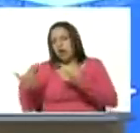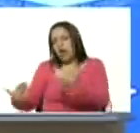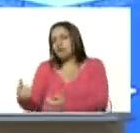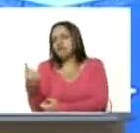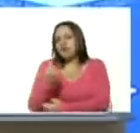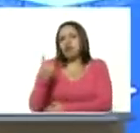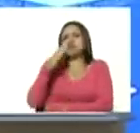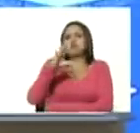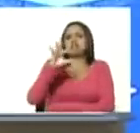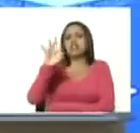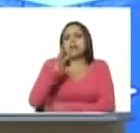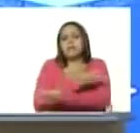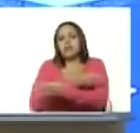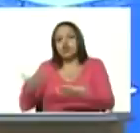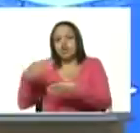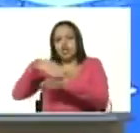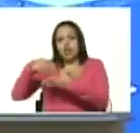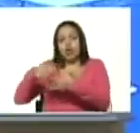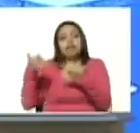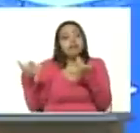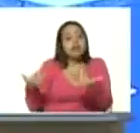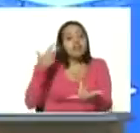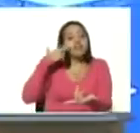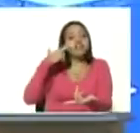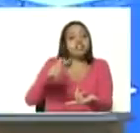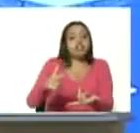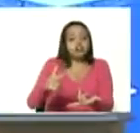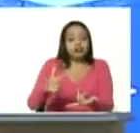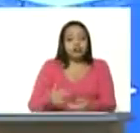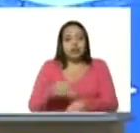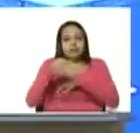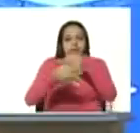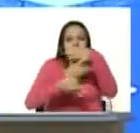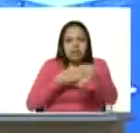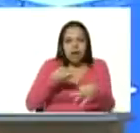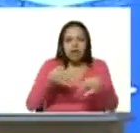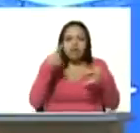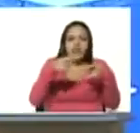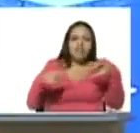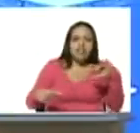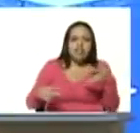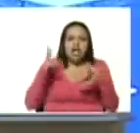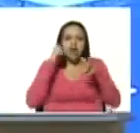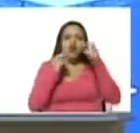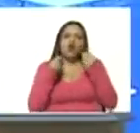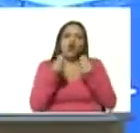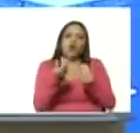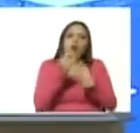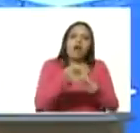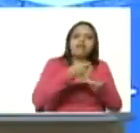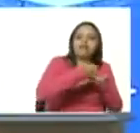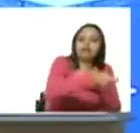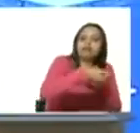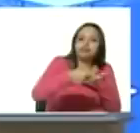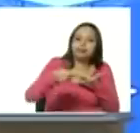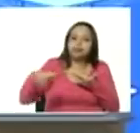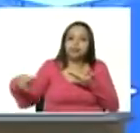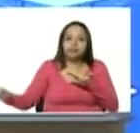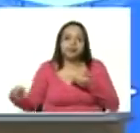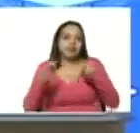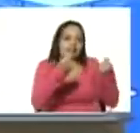dólares. Y ya hemos visto de manera amplia en los audios cómo fue distribuido ese